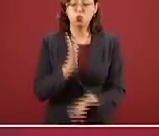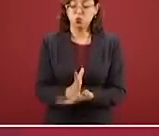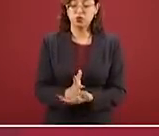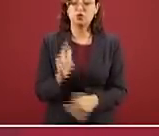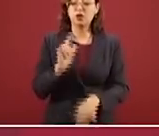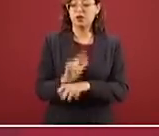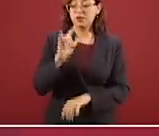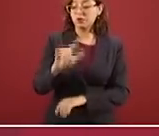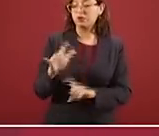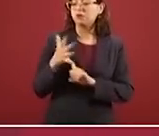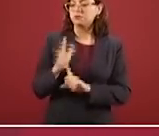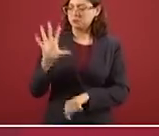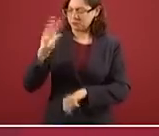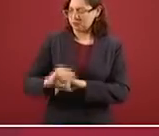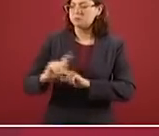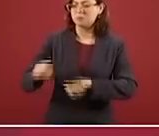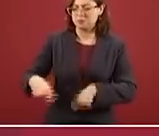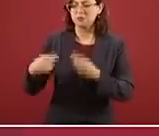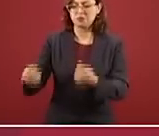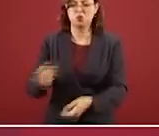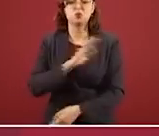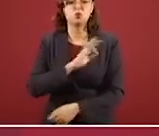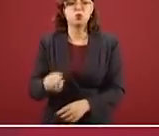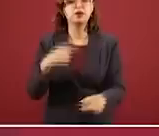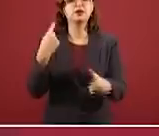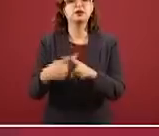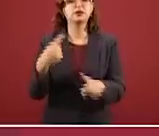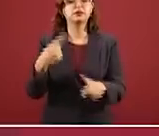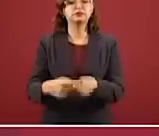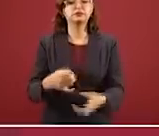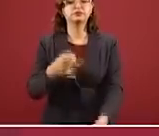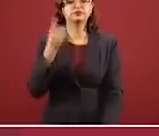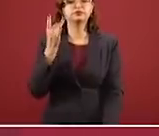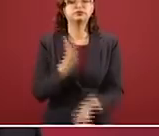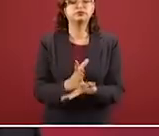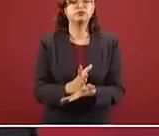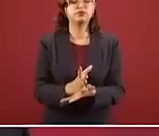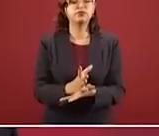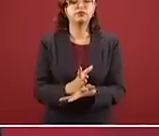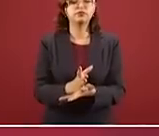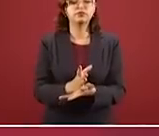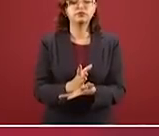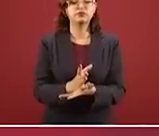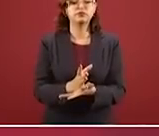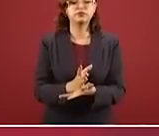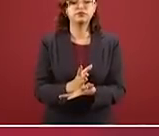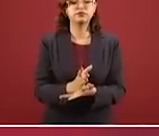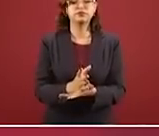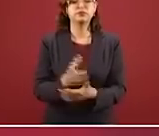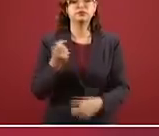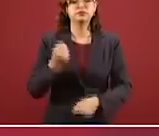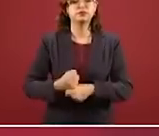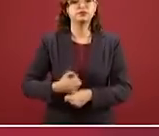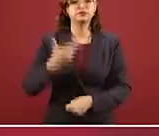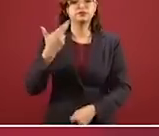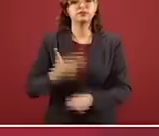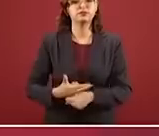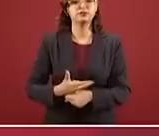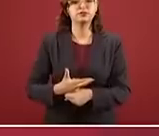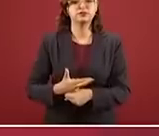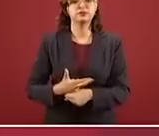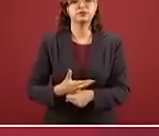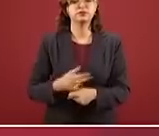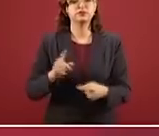están autorizados son los secretarios